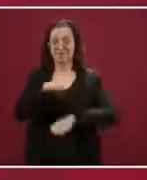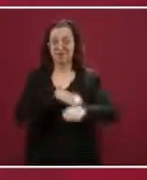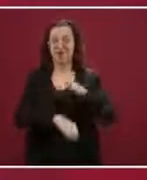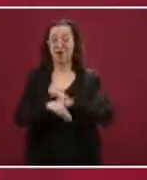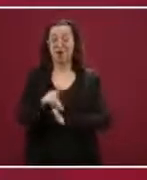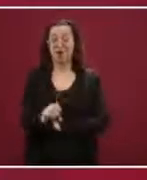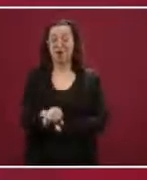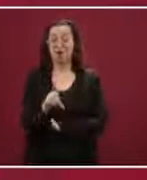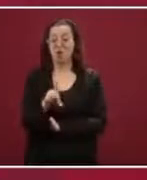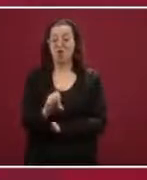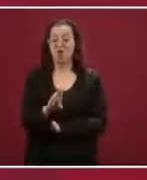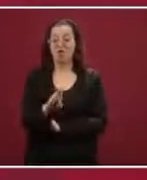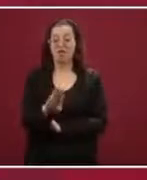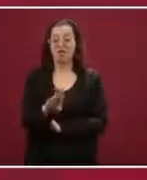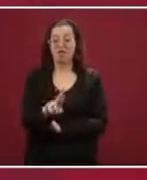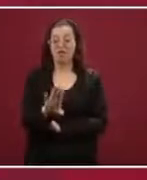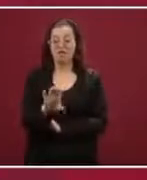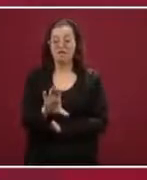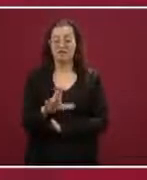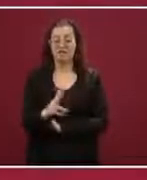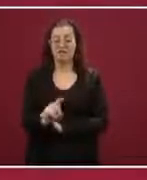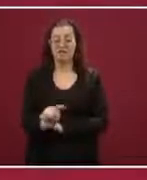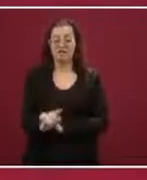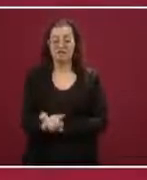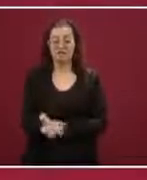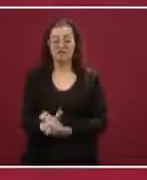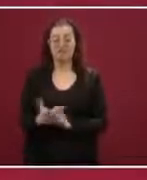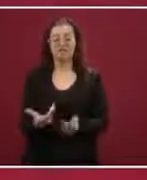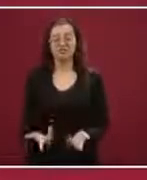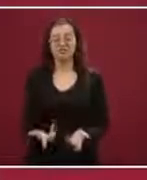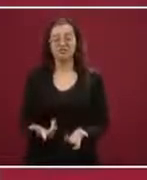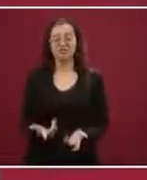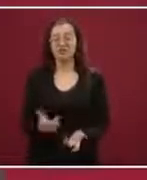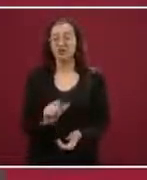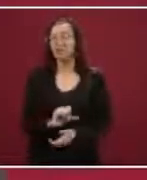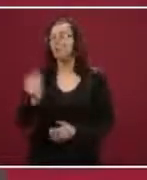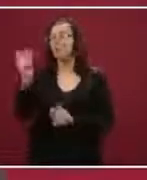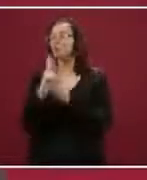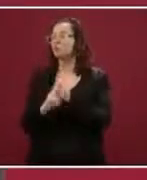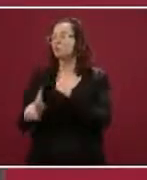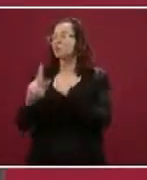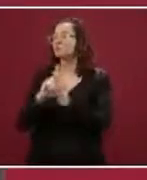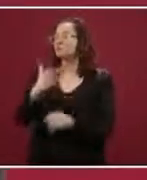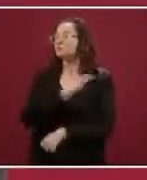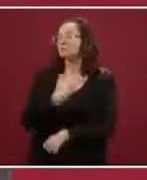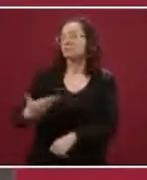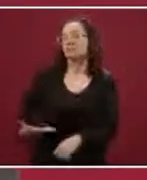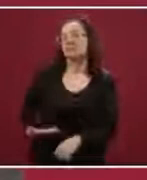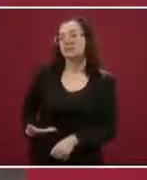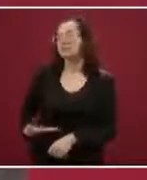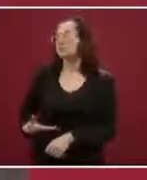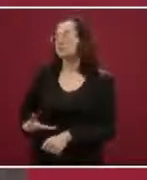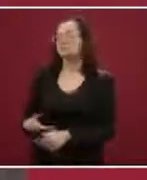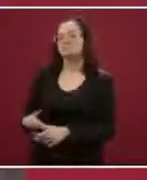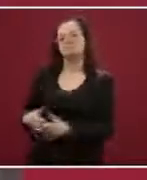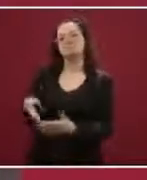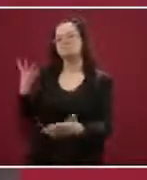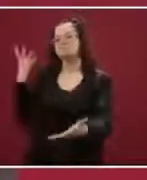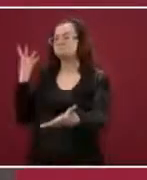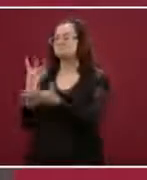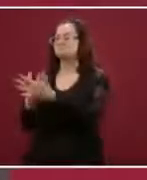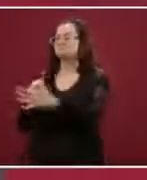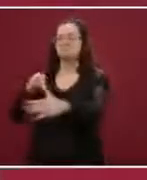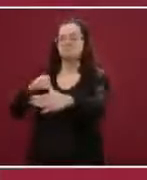Fíjense, esa empresa que llevó a la cárcel a presidentes de varios